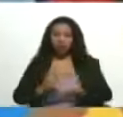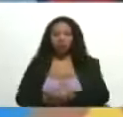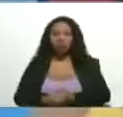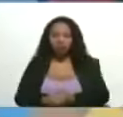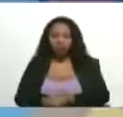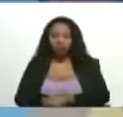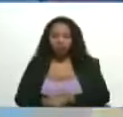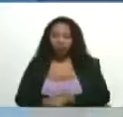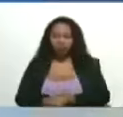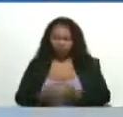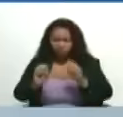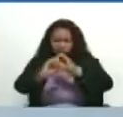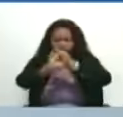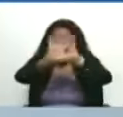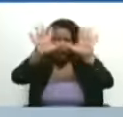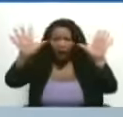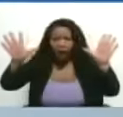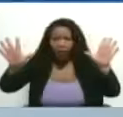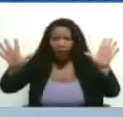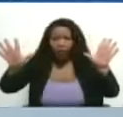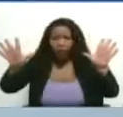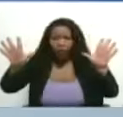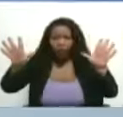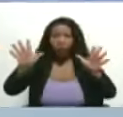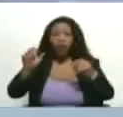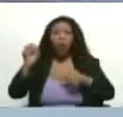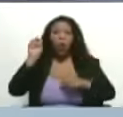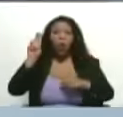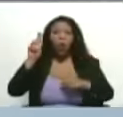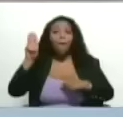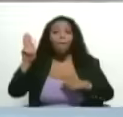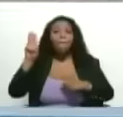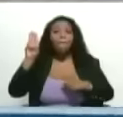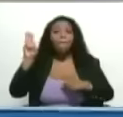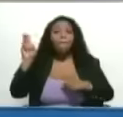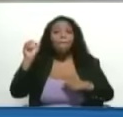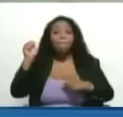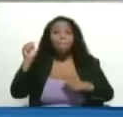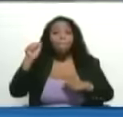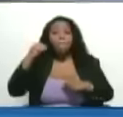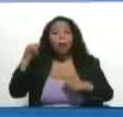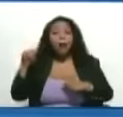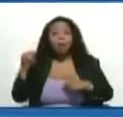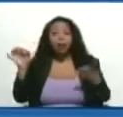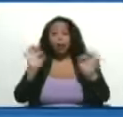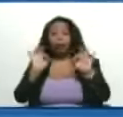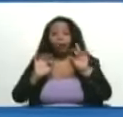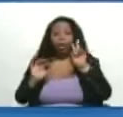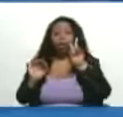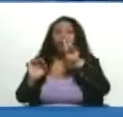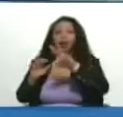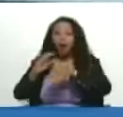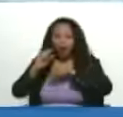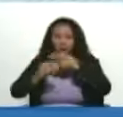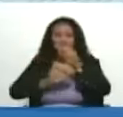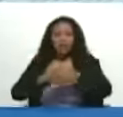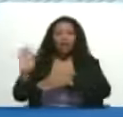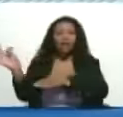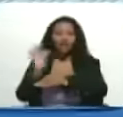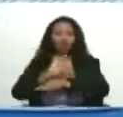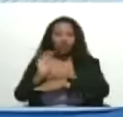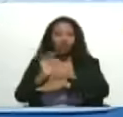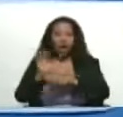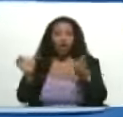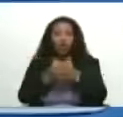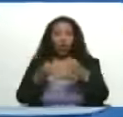Vamos claro que la UPAS no tiene nada que ver con ejercer funciones ni de cuerpos